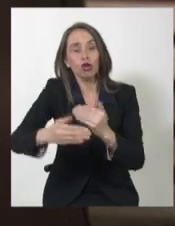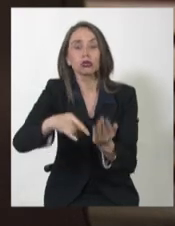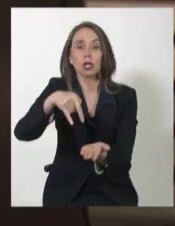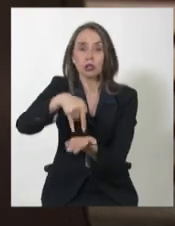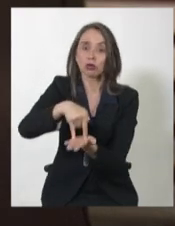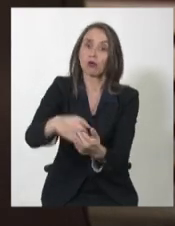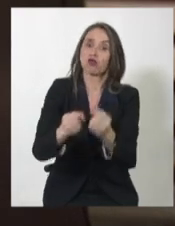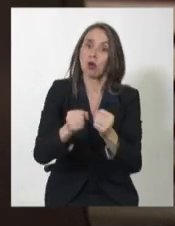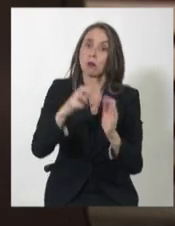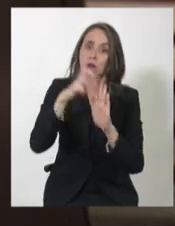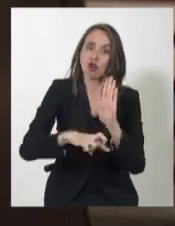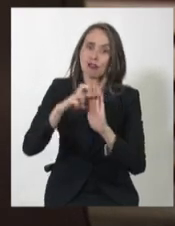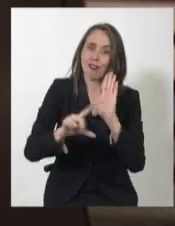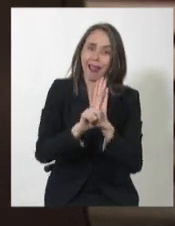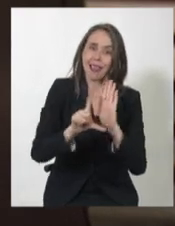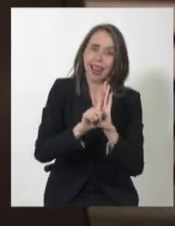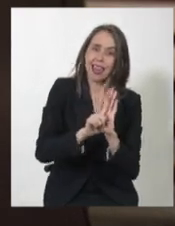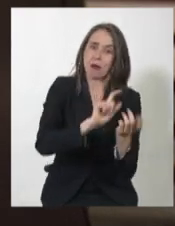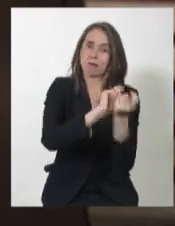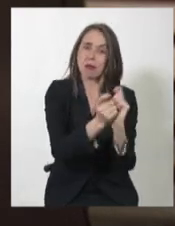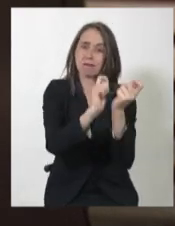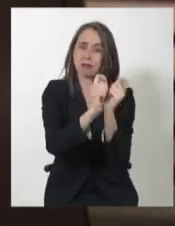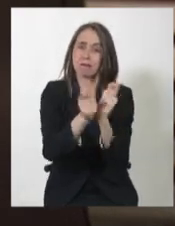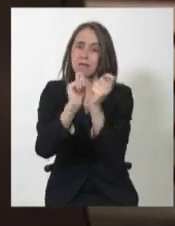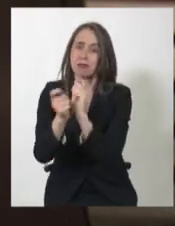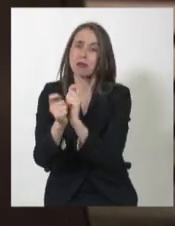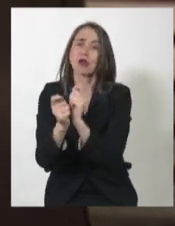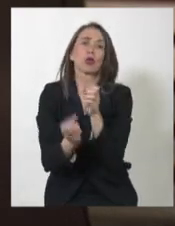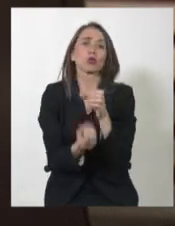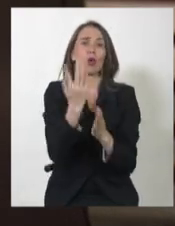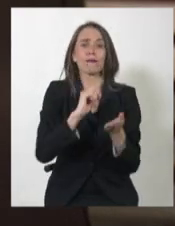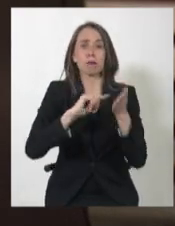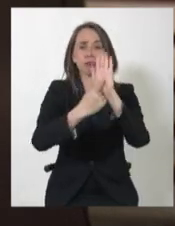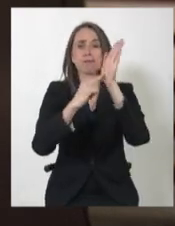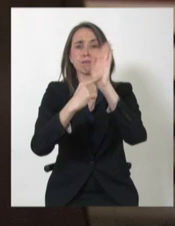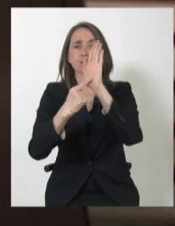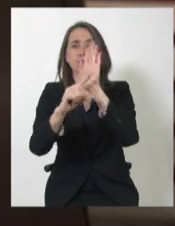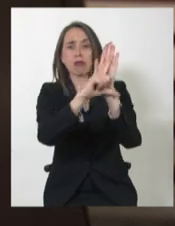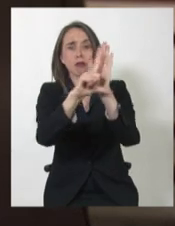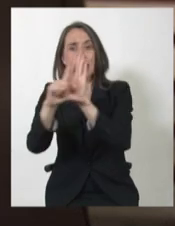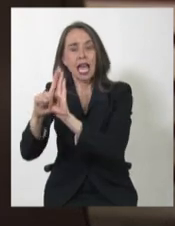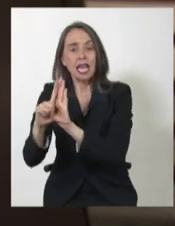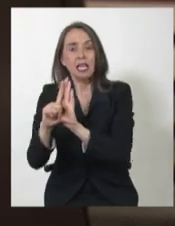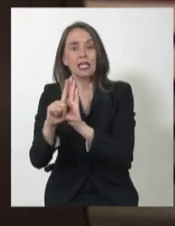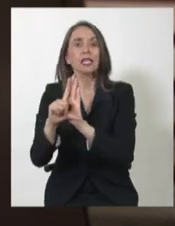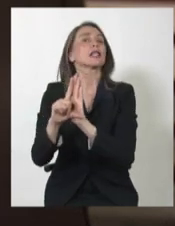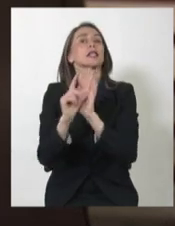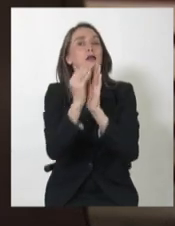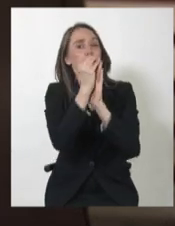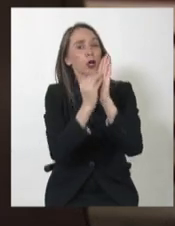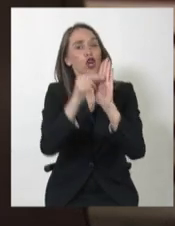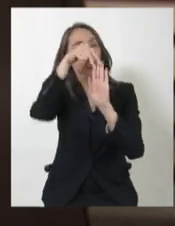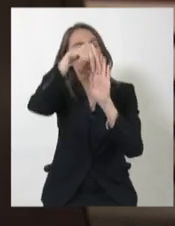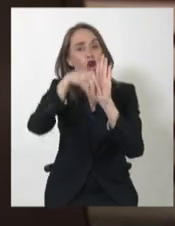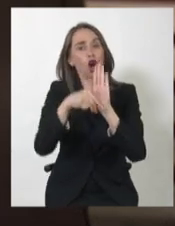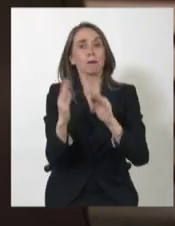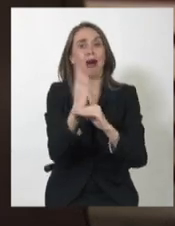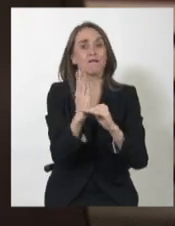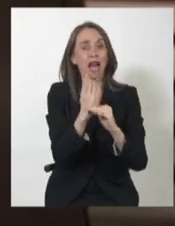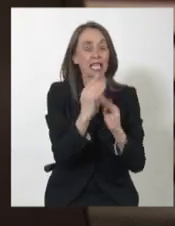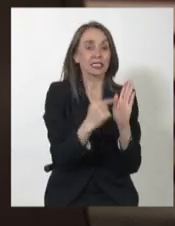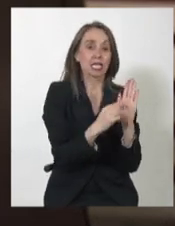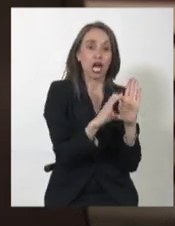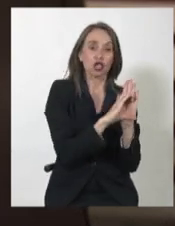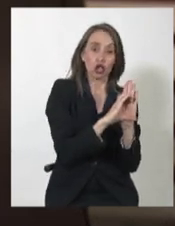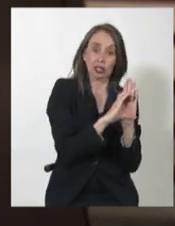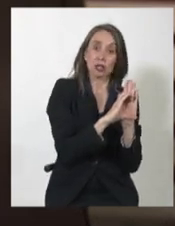intenso, fuerte, para dictar nuevas leyes y desarrollar los preceptos básicos que están en la Constitución.